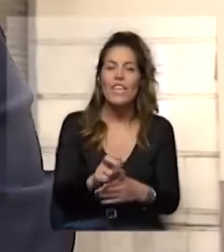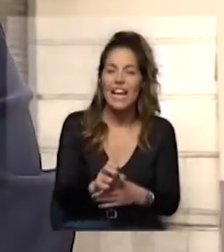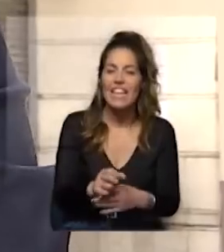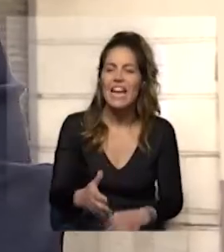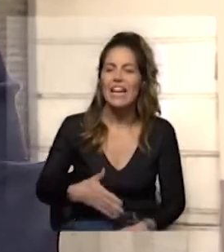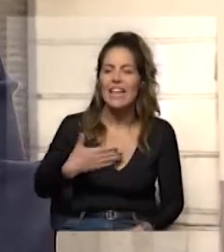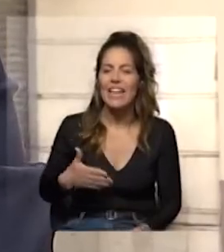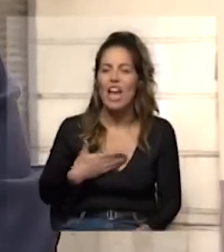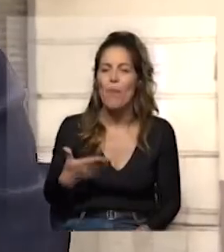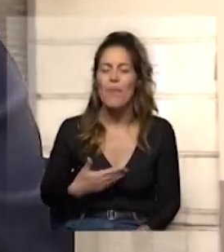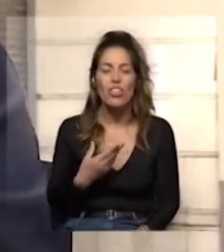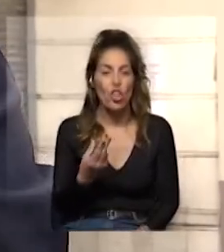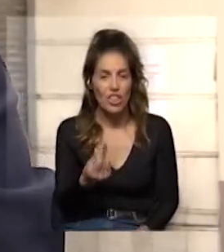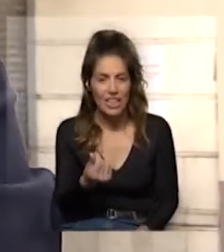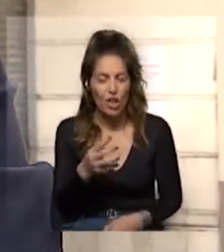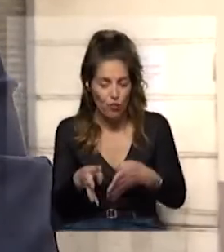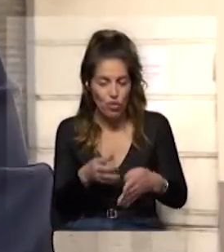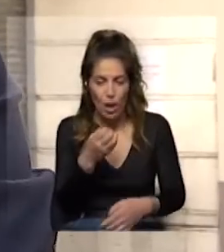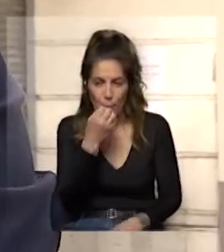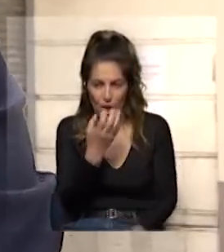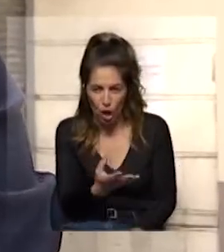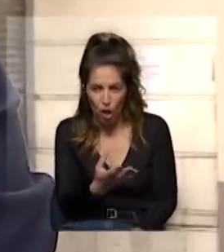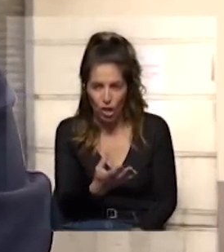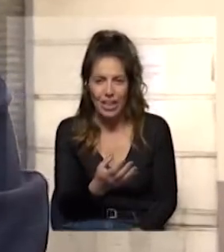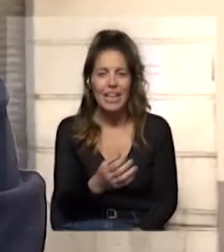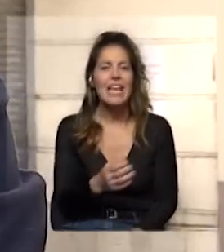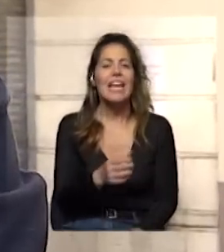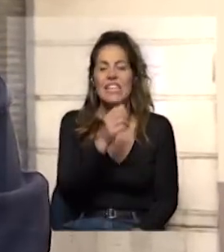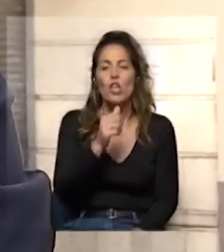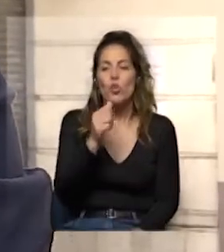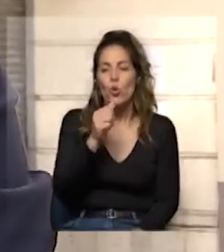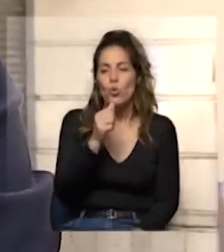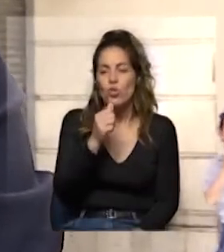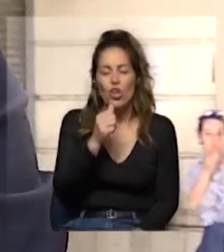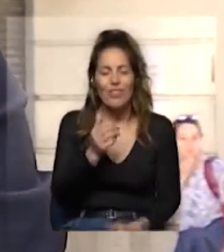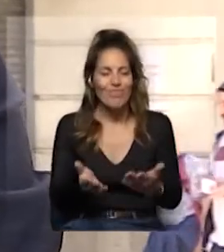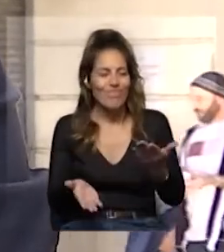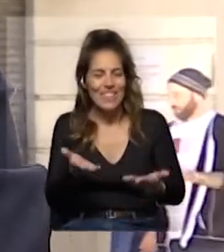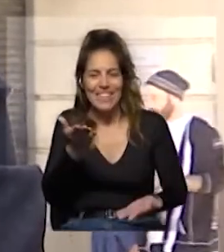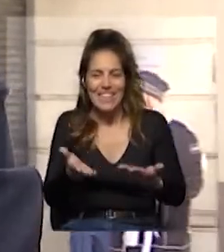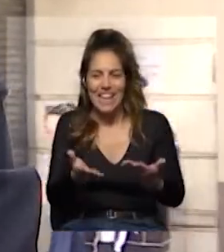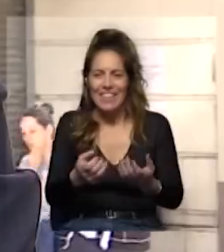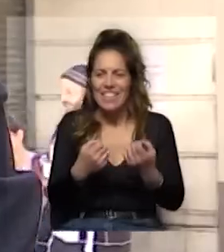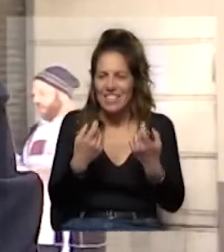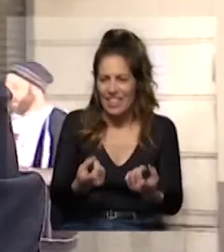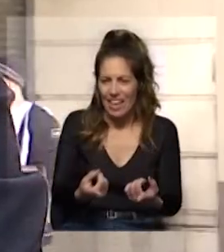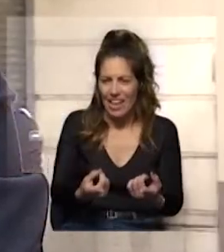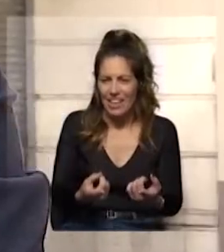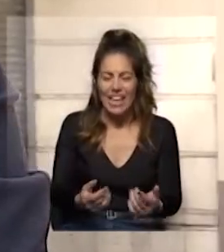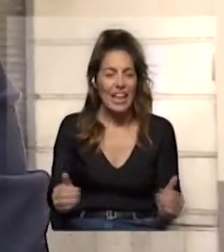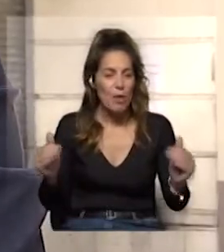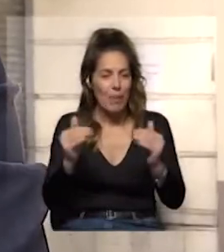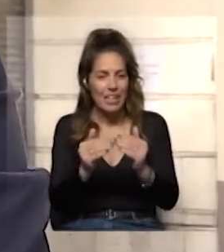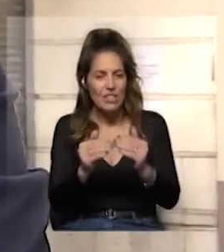reclamando eh recursos para funcionar mejor eh que se subsanen determinadas inequidades que se dan eh la equiparación entre